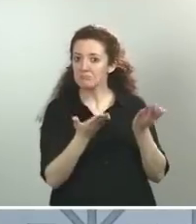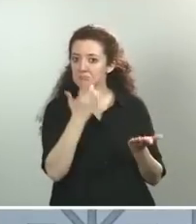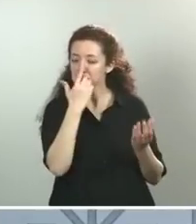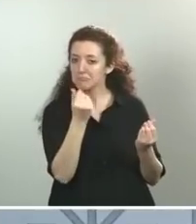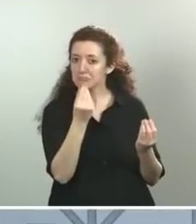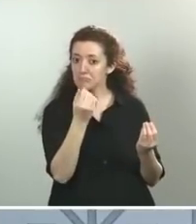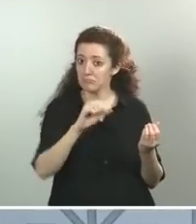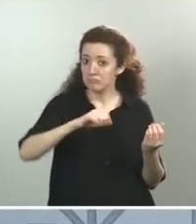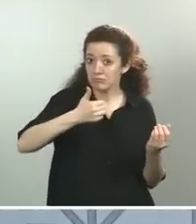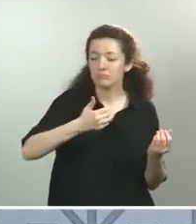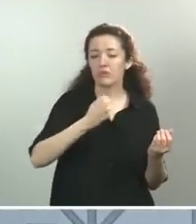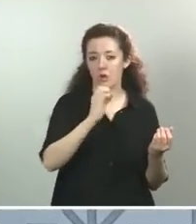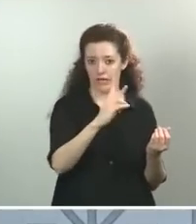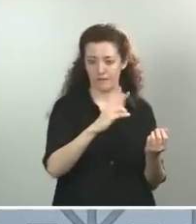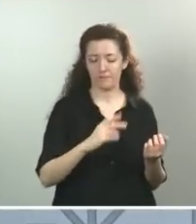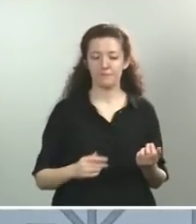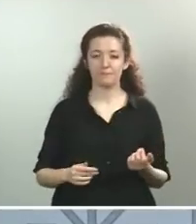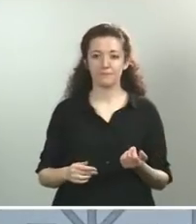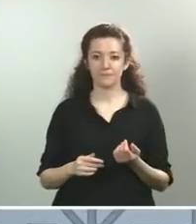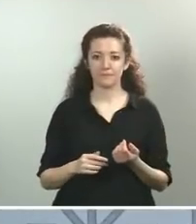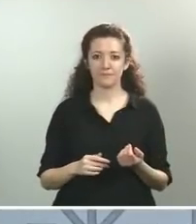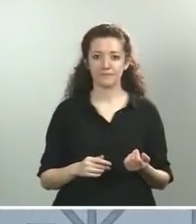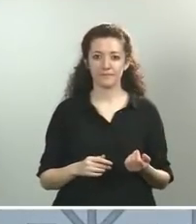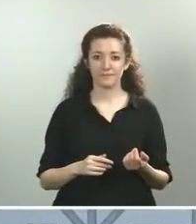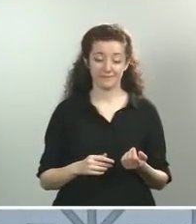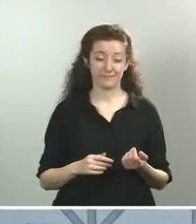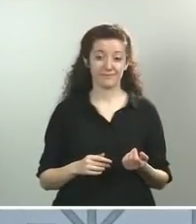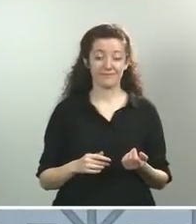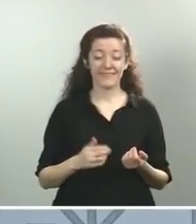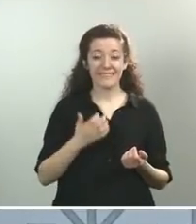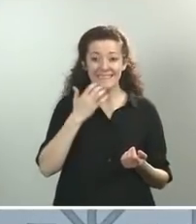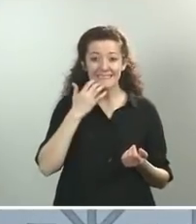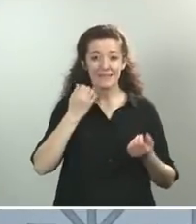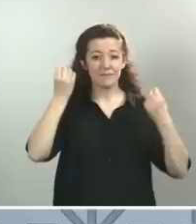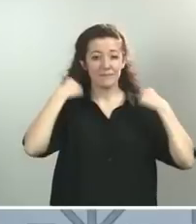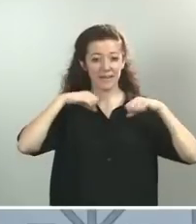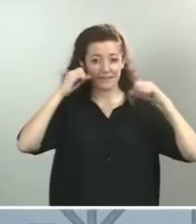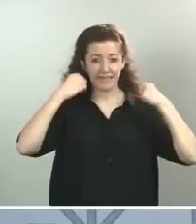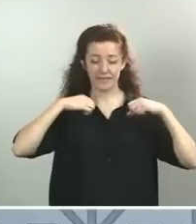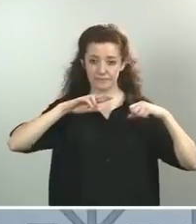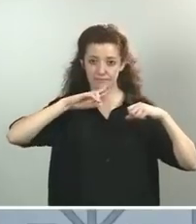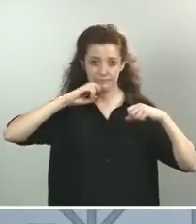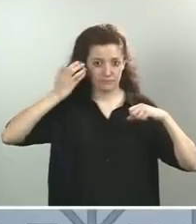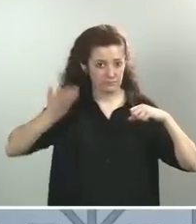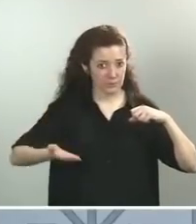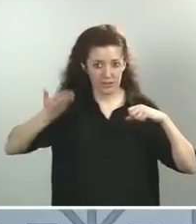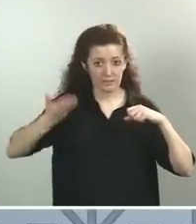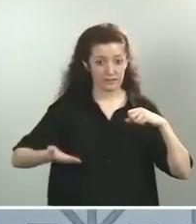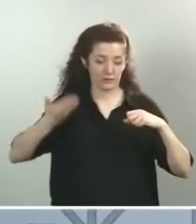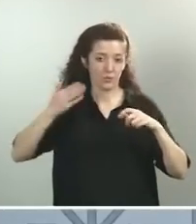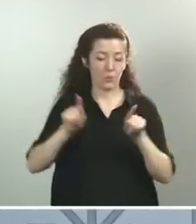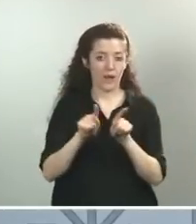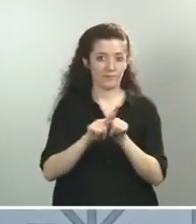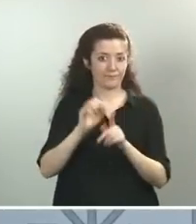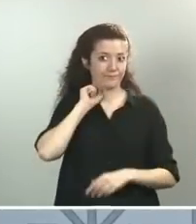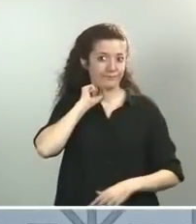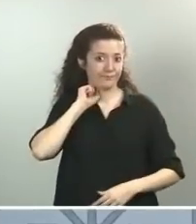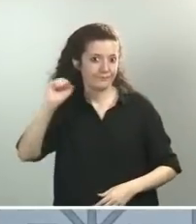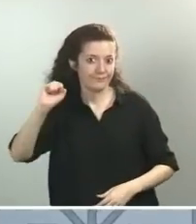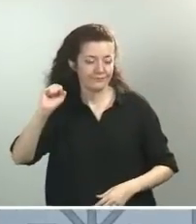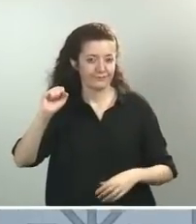que son importantes, das que depende da graduación e que non hai maneira de que simplemente con unhas medidas